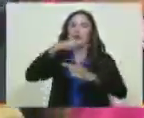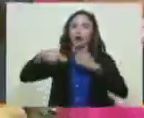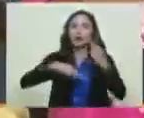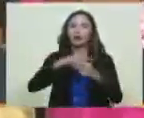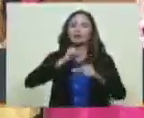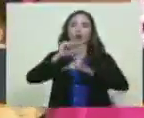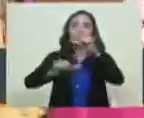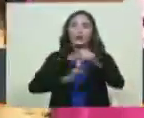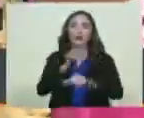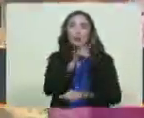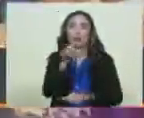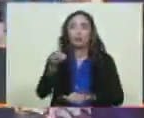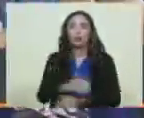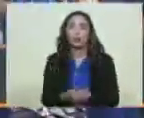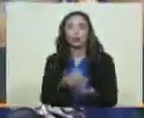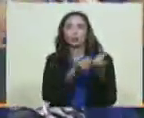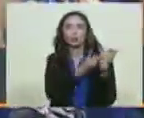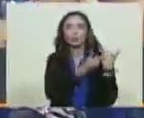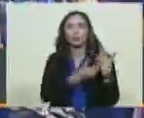a la carga